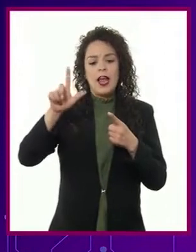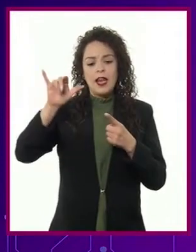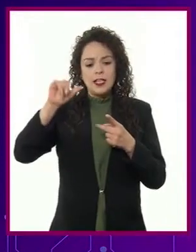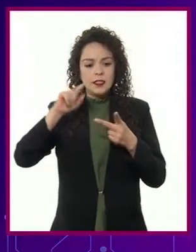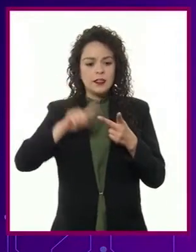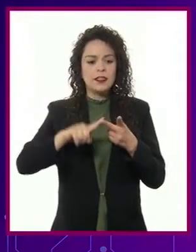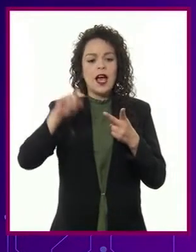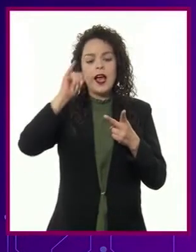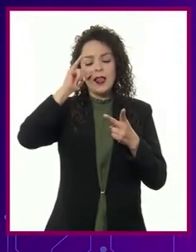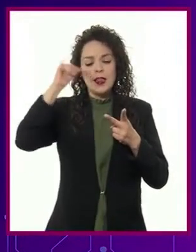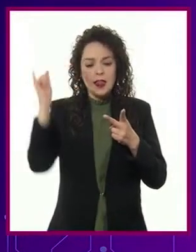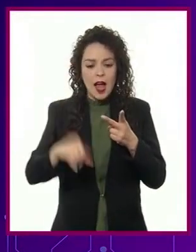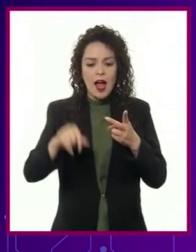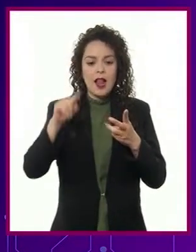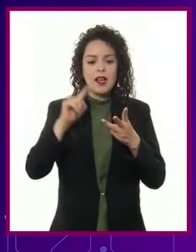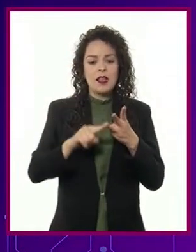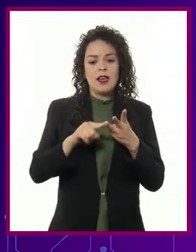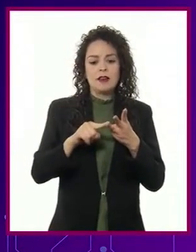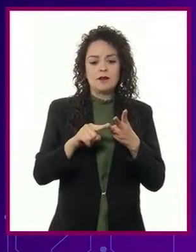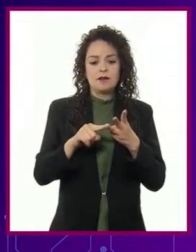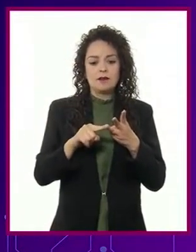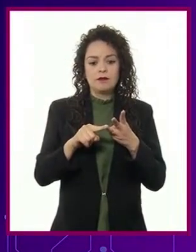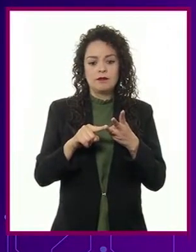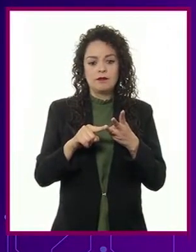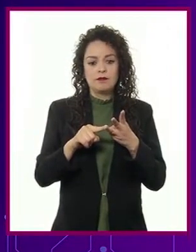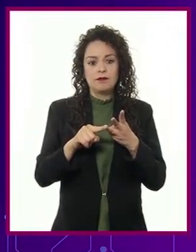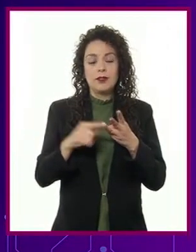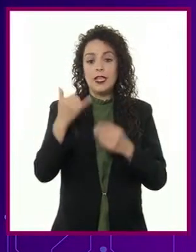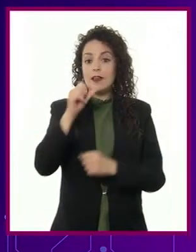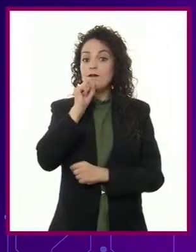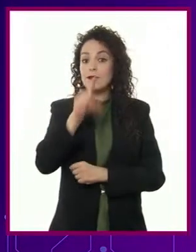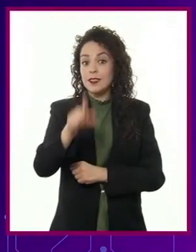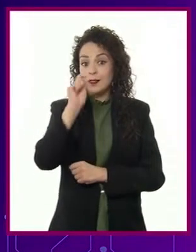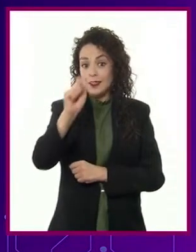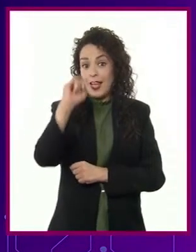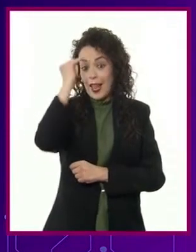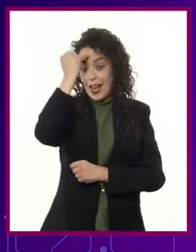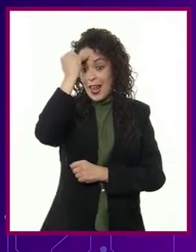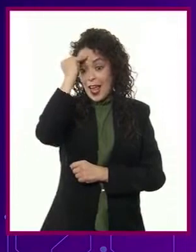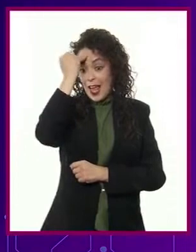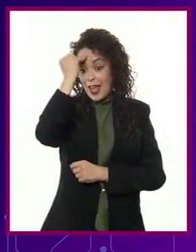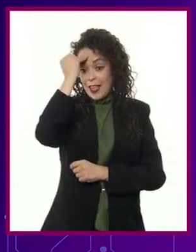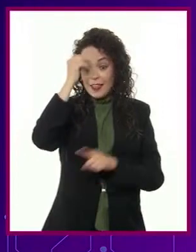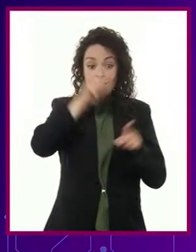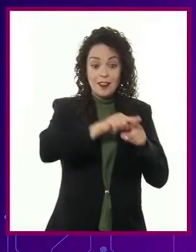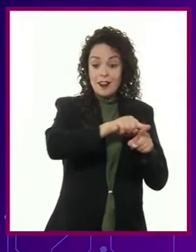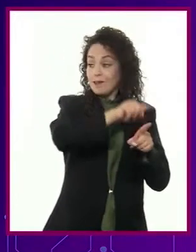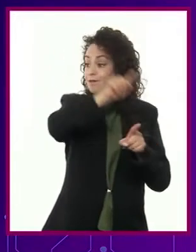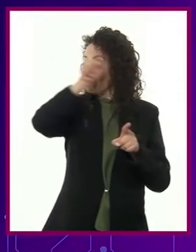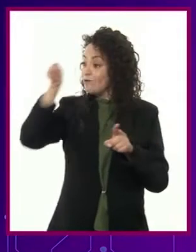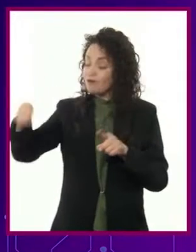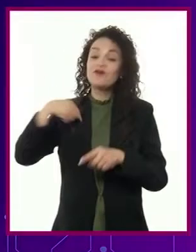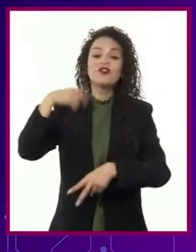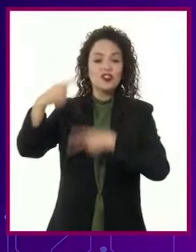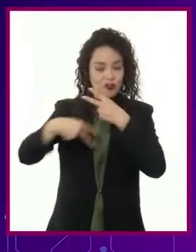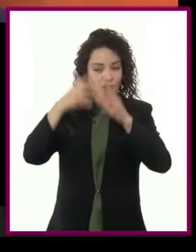Metaponto. Pero un momento, ¿cómo iba a dejar a un lado la India? Llegué hasta la India.